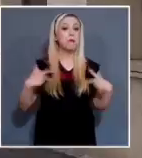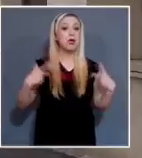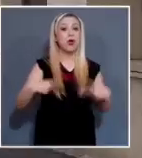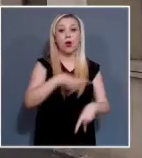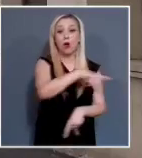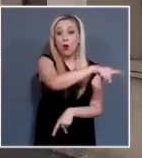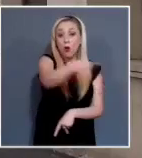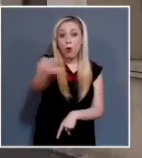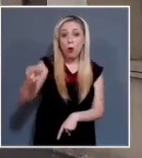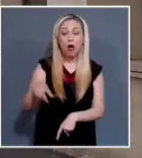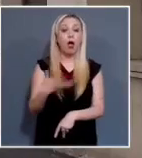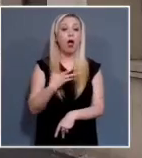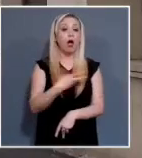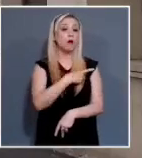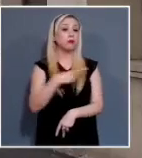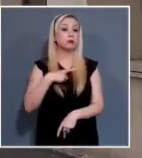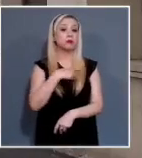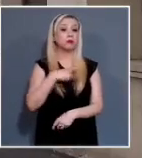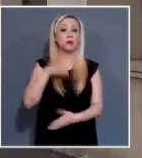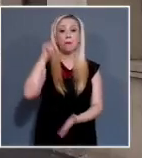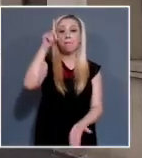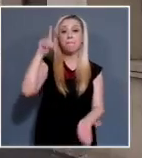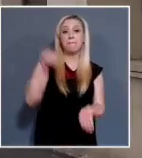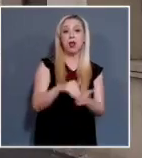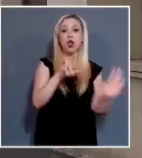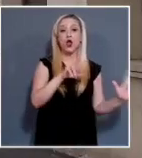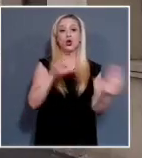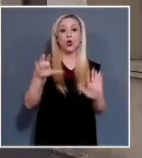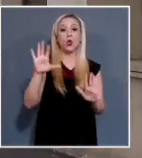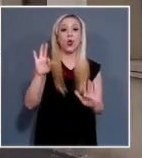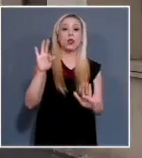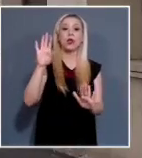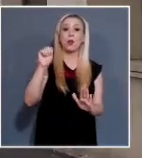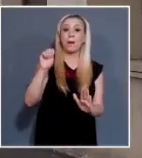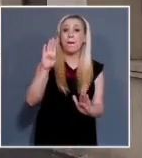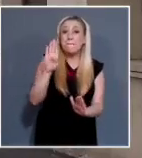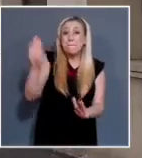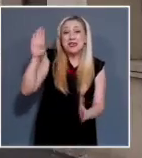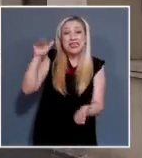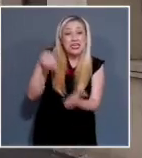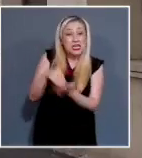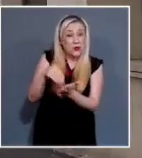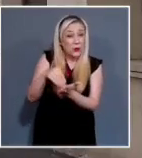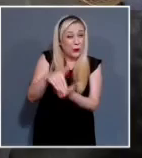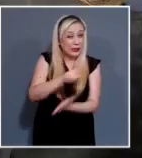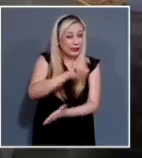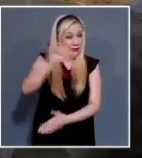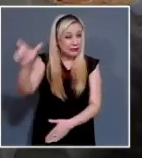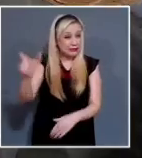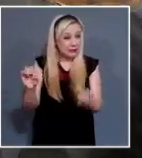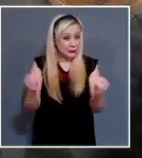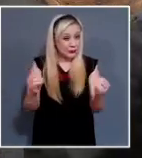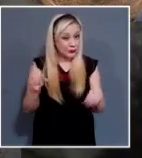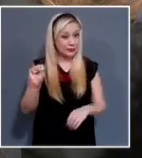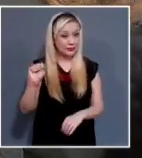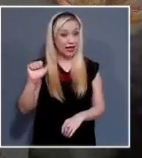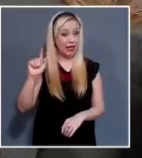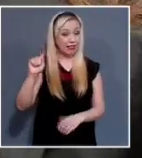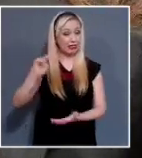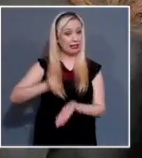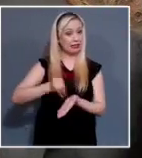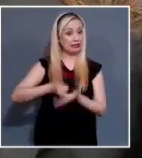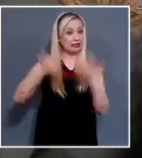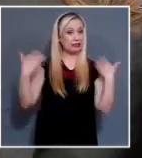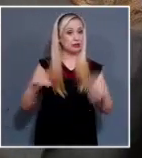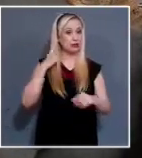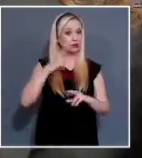adeudos fiscales por 1.849 billones de pesos con el SAT, lo que representa una cifra récord, pues este monto se duplicó